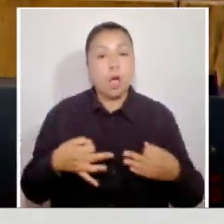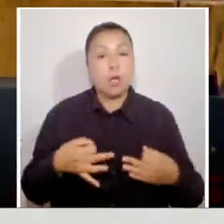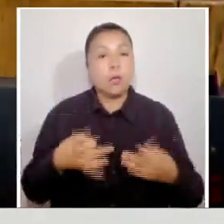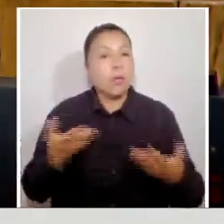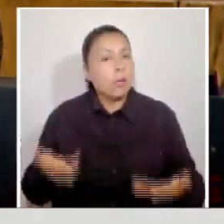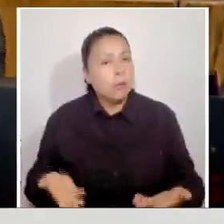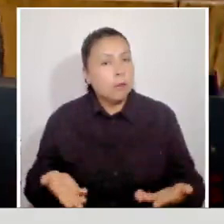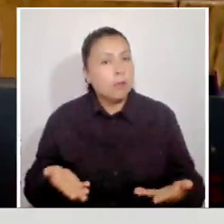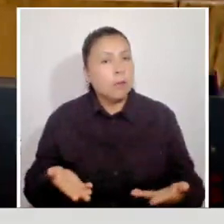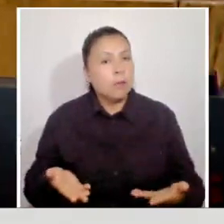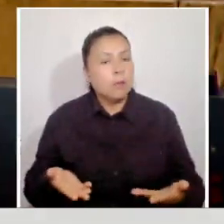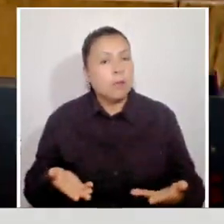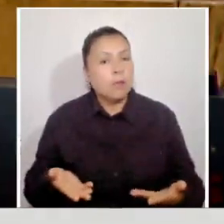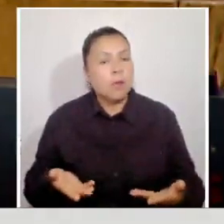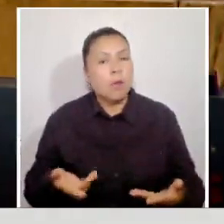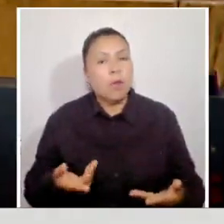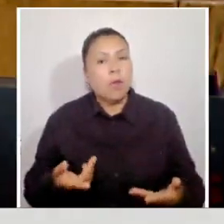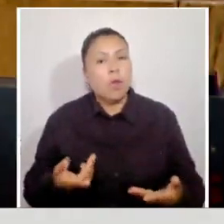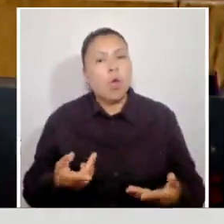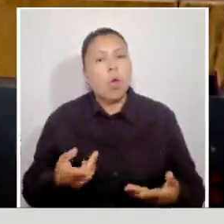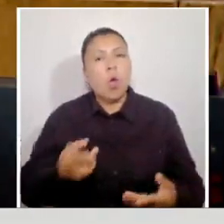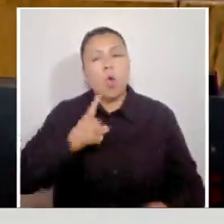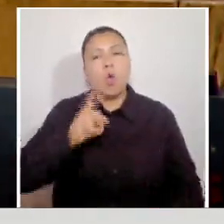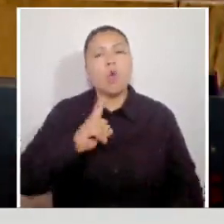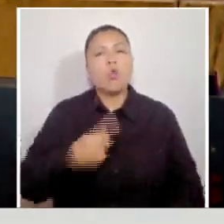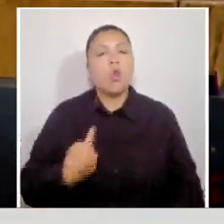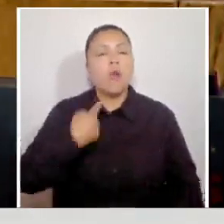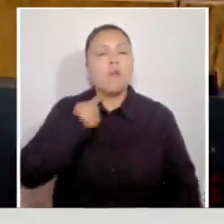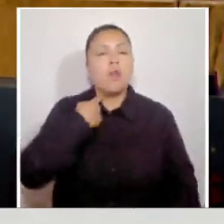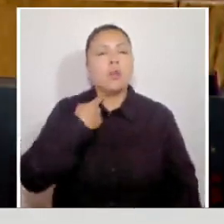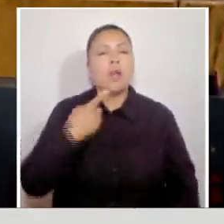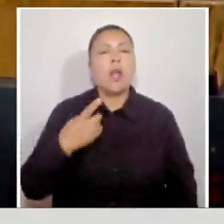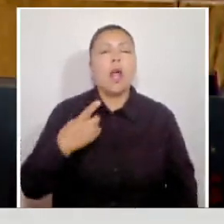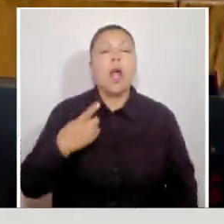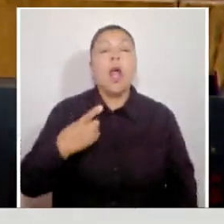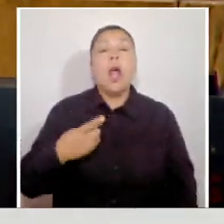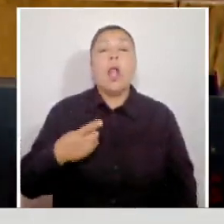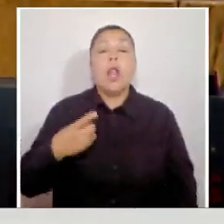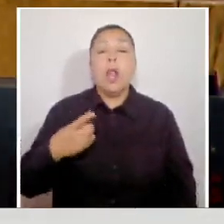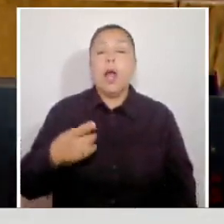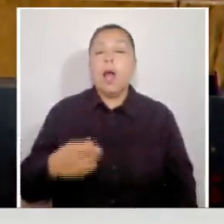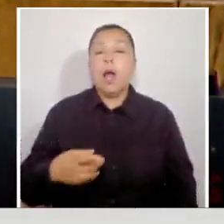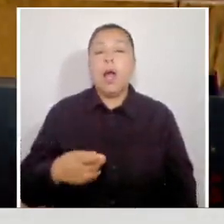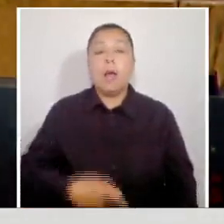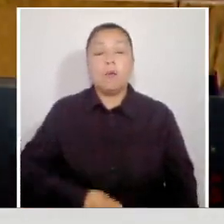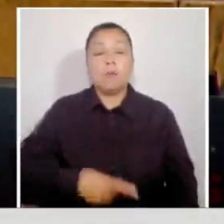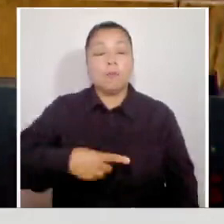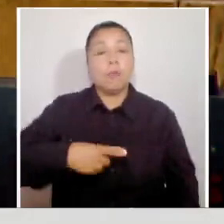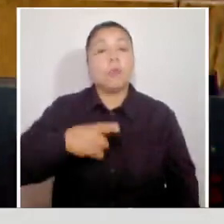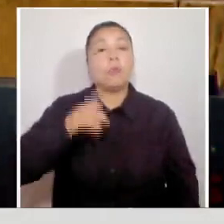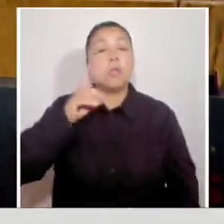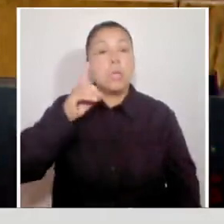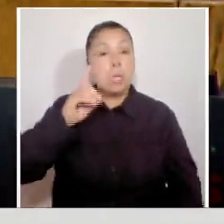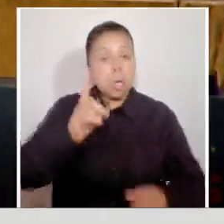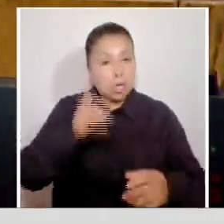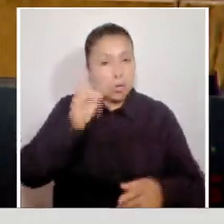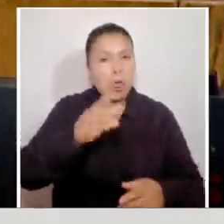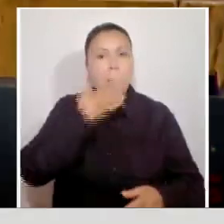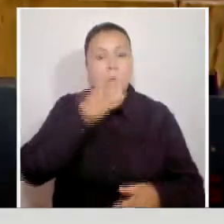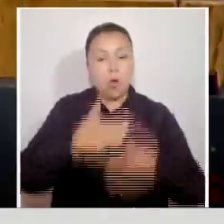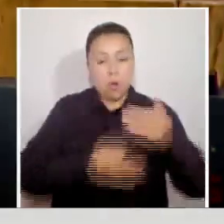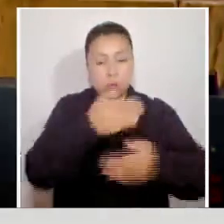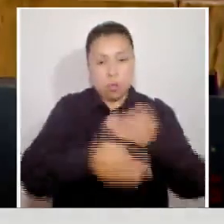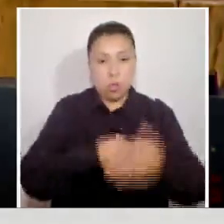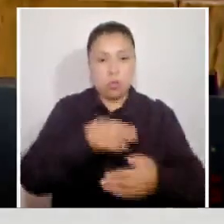se menoscabar la dignidad de las personas con discapacidad y Por ende se le entrega la función de mejorar los procedimientos que este